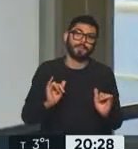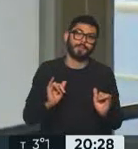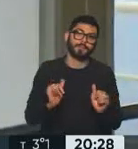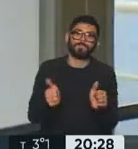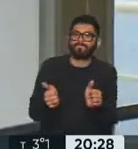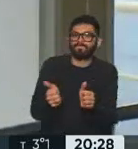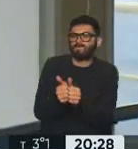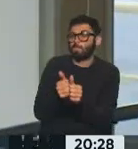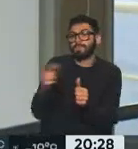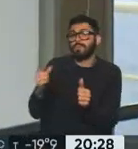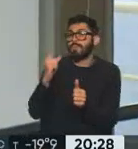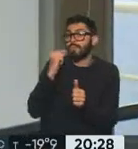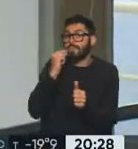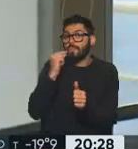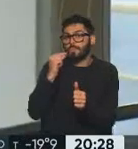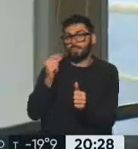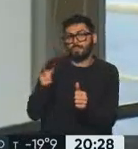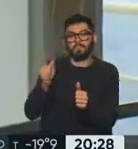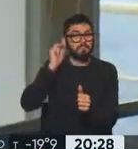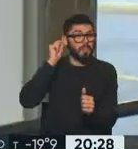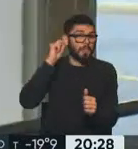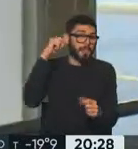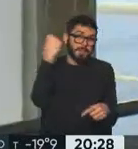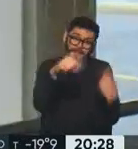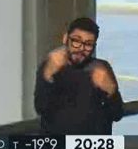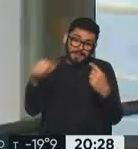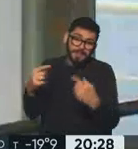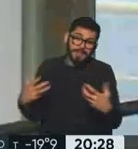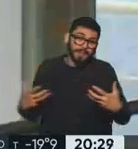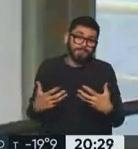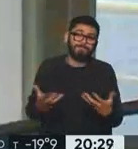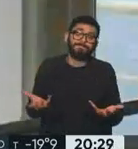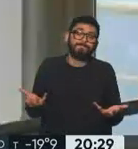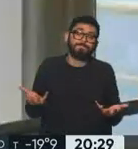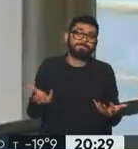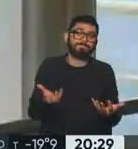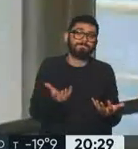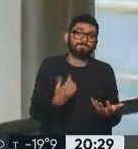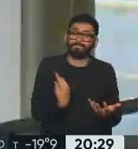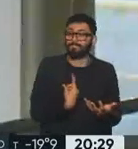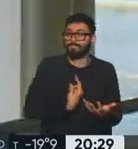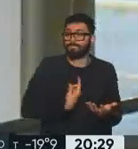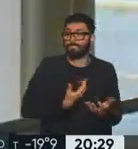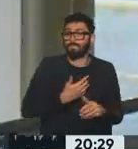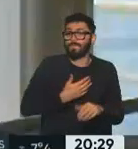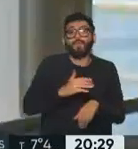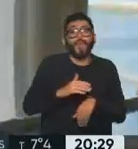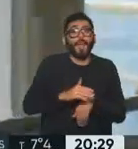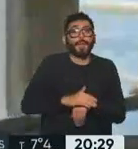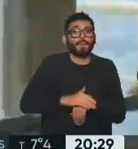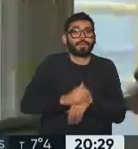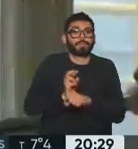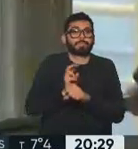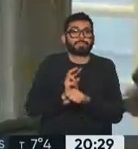un conjunto de hombres de distintas edades y bueno, con la responsabilidad de defender la